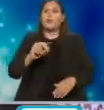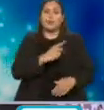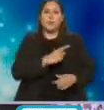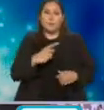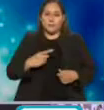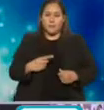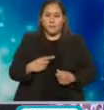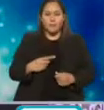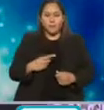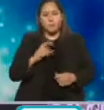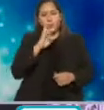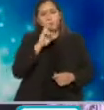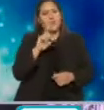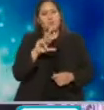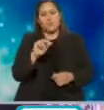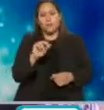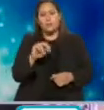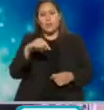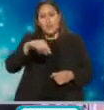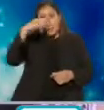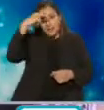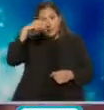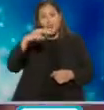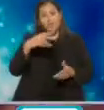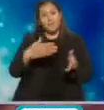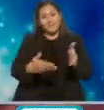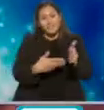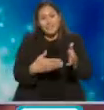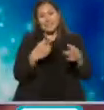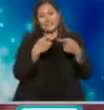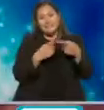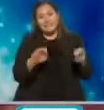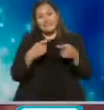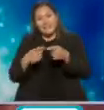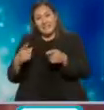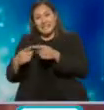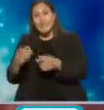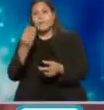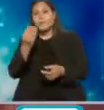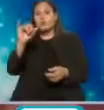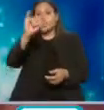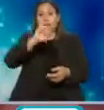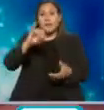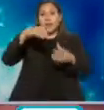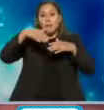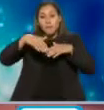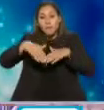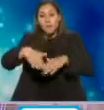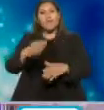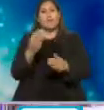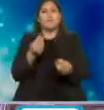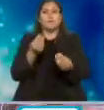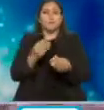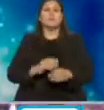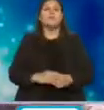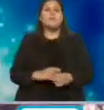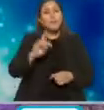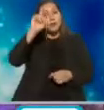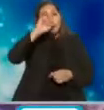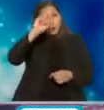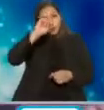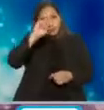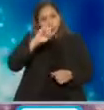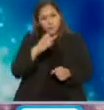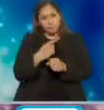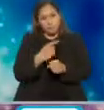Ahora, nosotros en México usamos muchas preparaciones donde aplicamos mucho los métodos de fritura y tal. Entonces, la recomendación